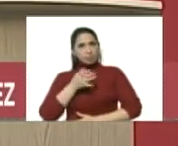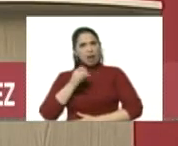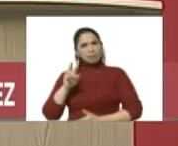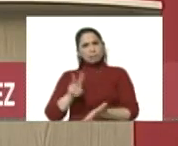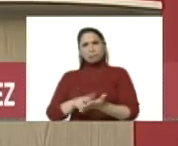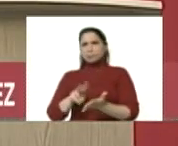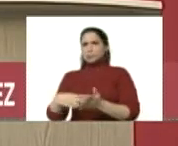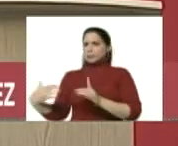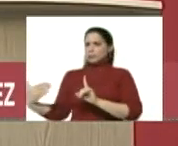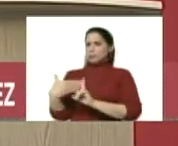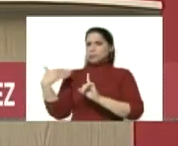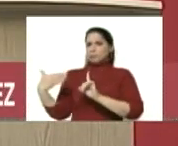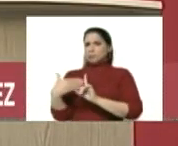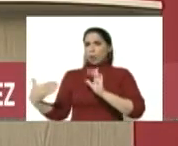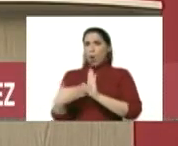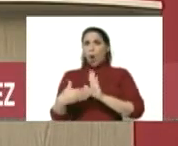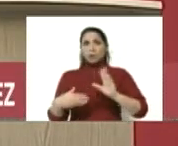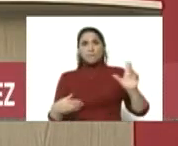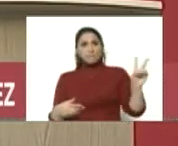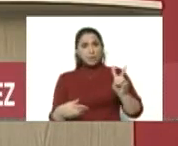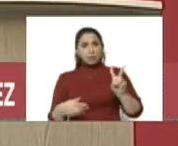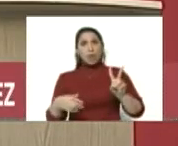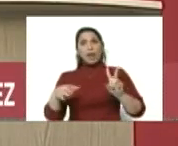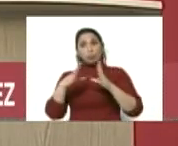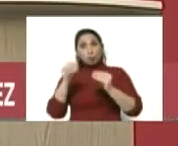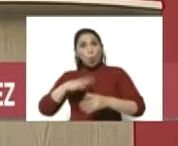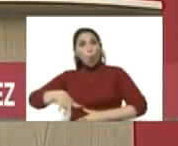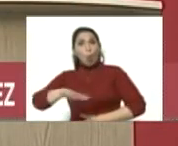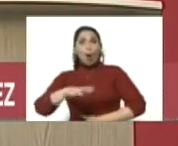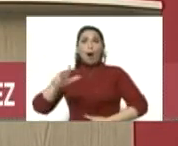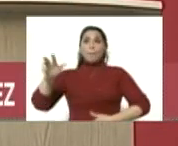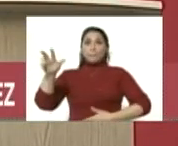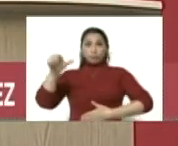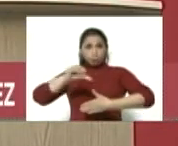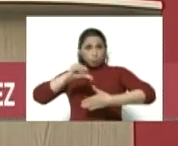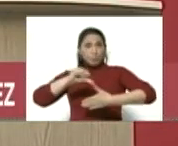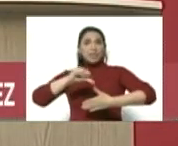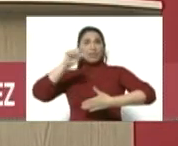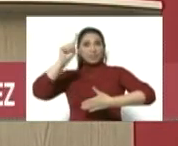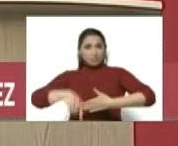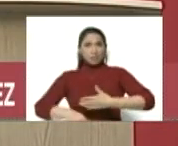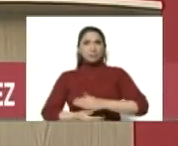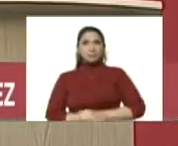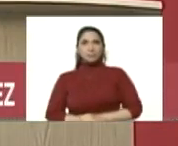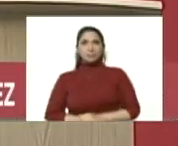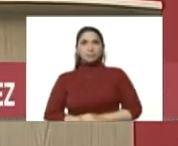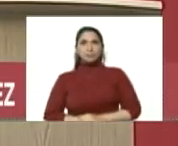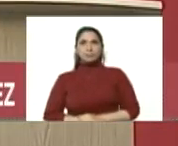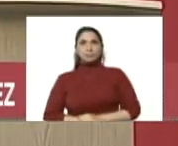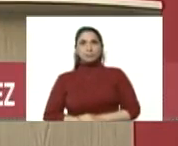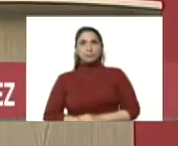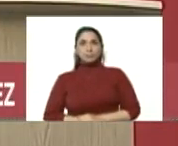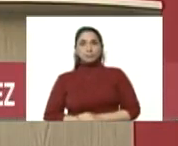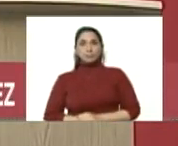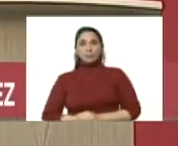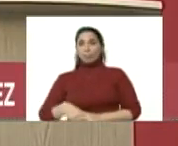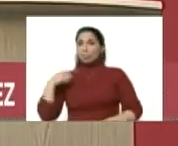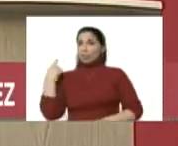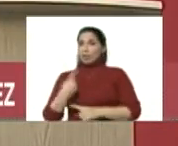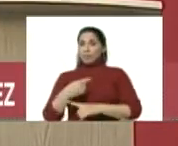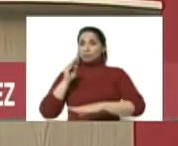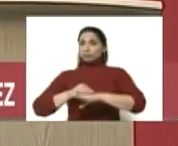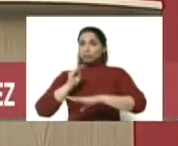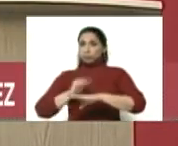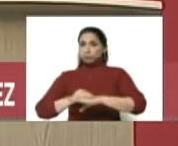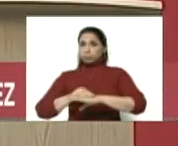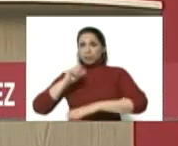verdadera amenaza epidemiológica para toda Sudamérica, no solamente para Venezuela, para toda Sudamérica. Y debe llamarnos a la reflexión.